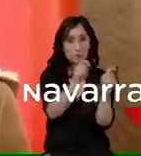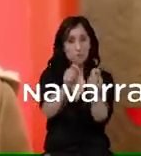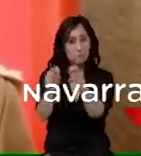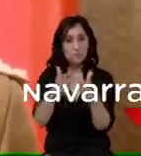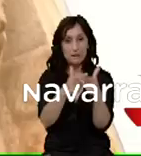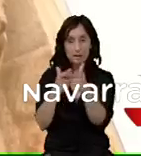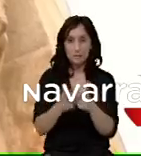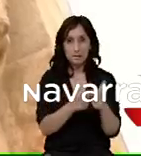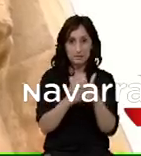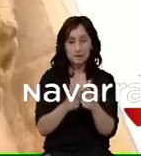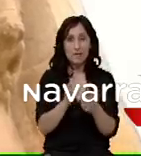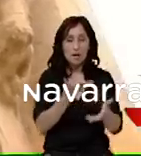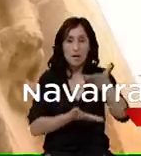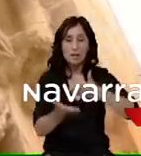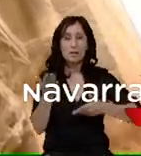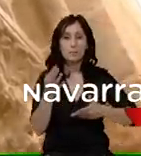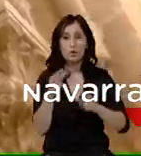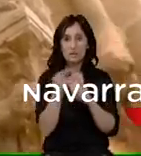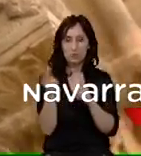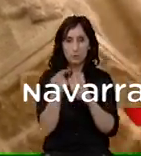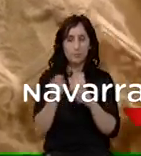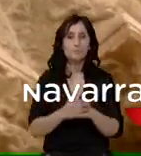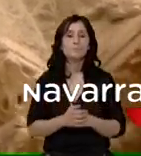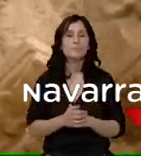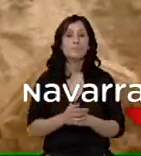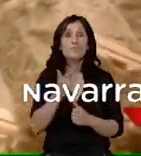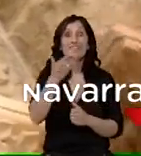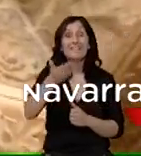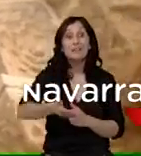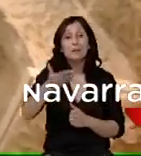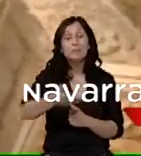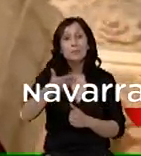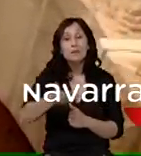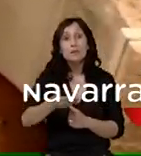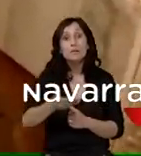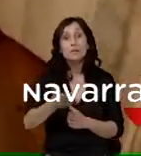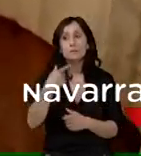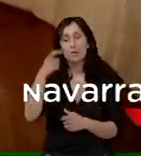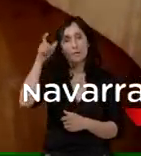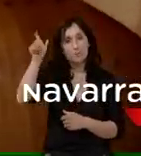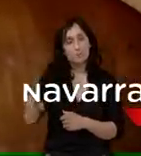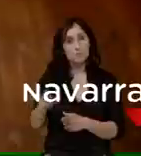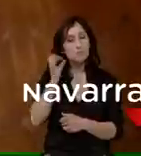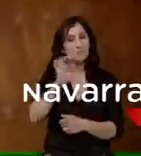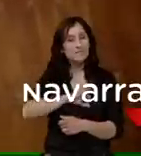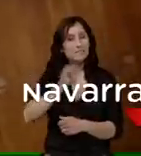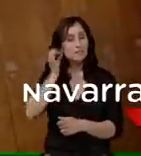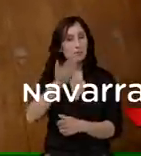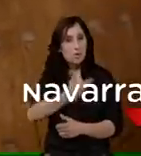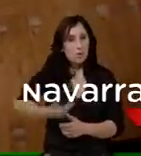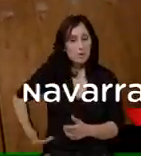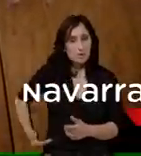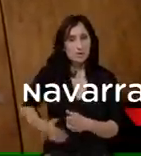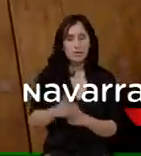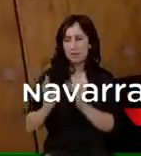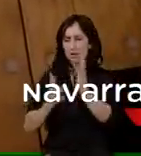trigo. San Juan de Jerusalén. Es muy importante porque ella era la dueña del pueblo, la que lo administraba, la que